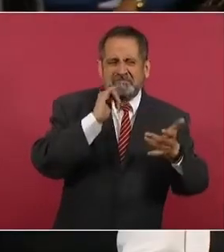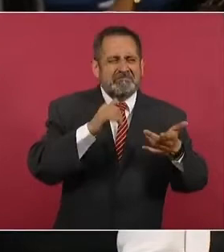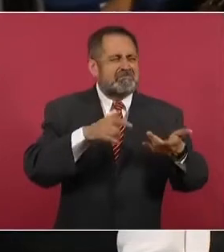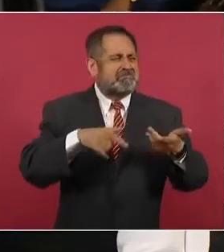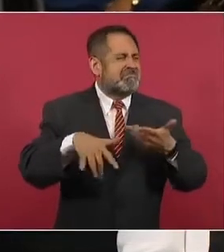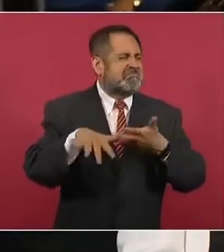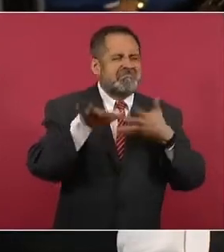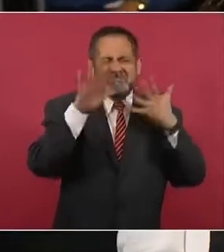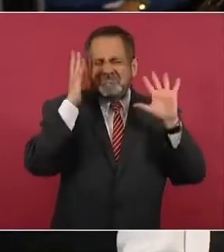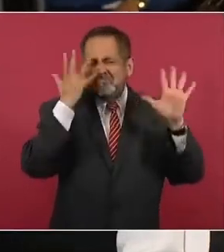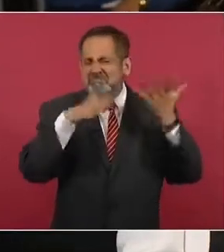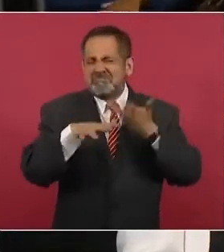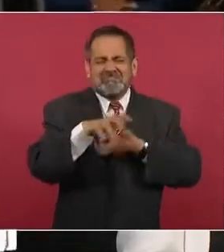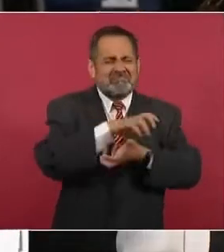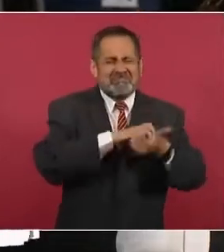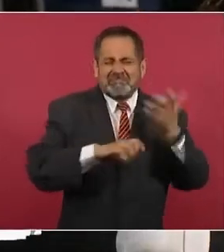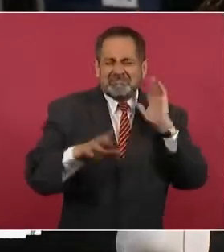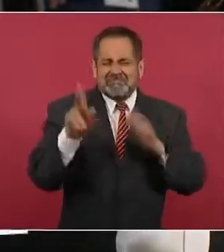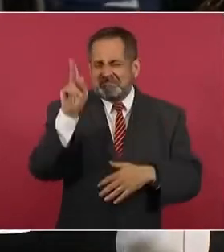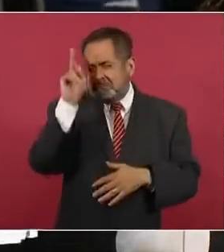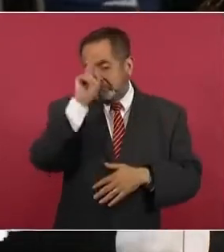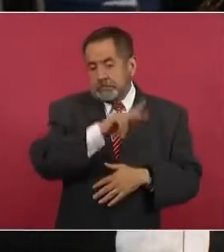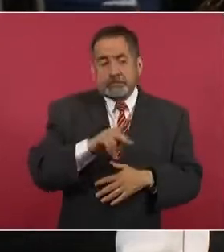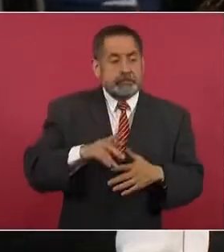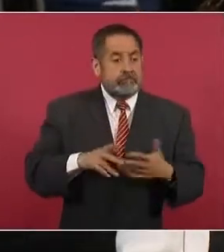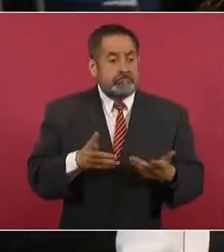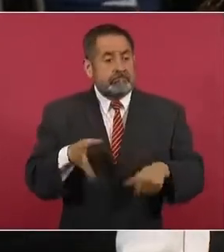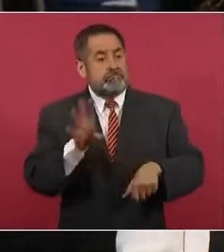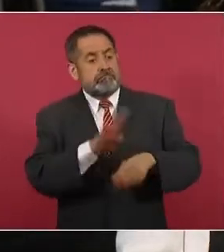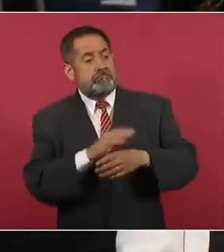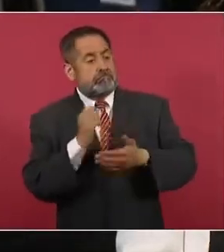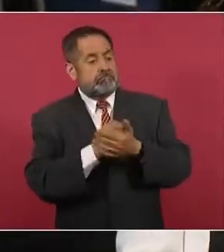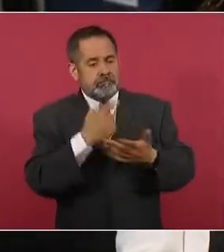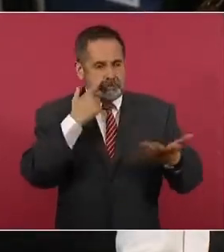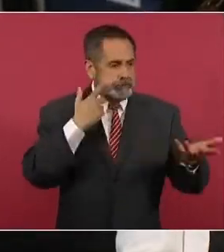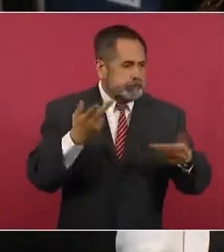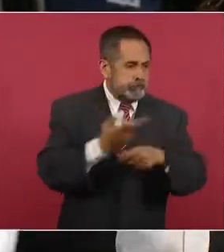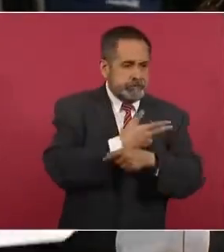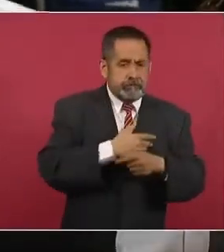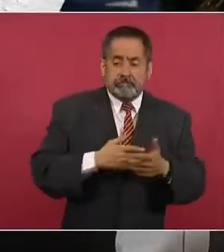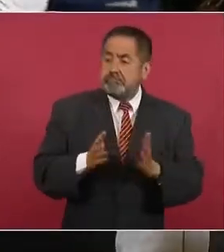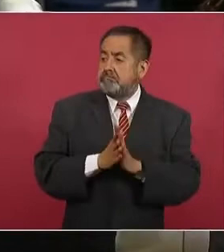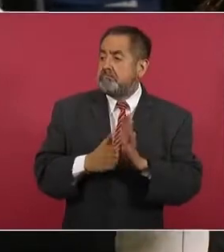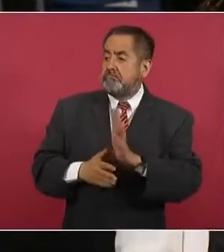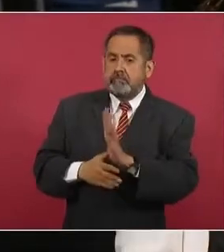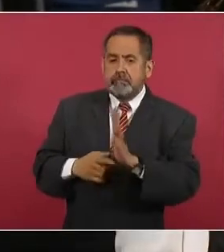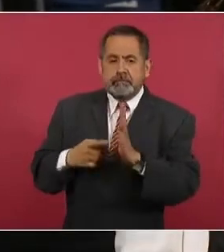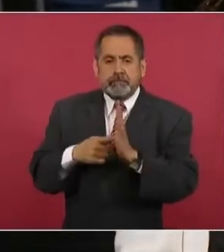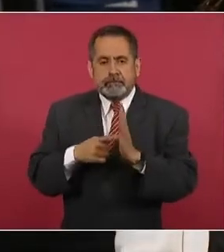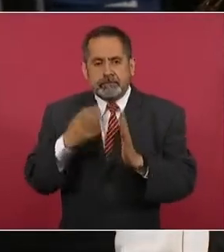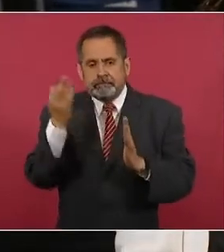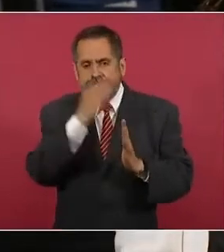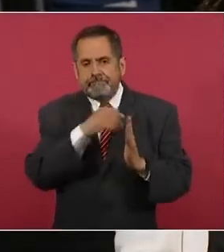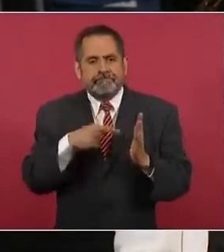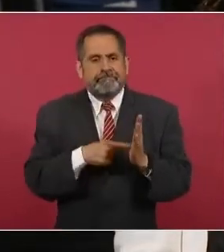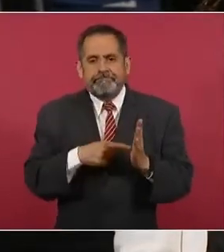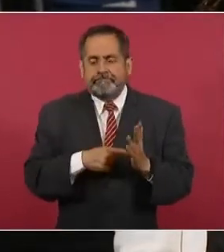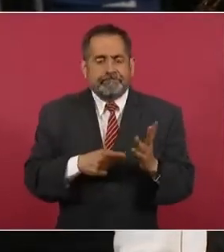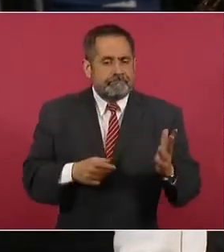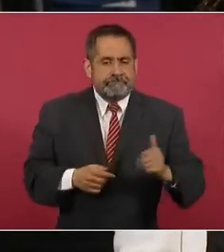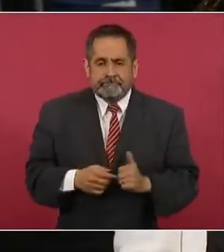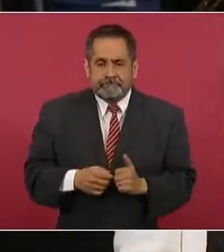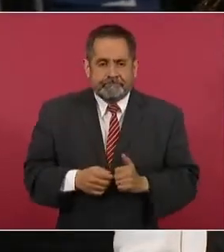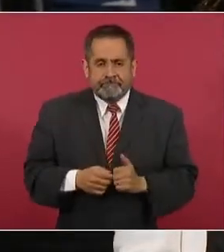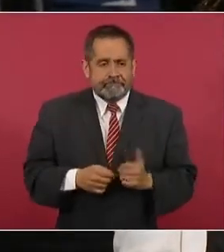las playas. Llegaron las autoridades municipales, reglamentos, a ver qué pasaba y tenemos copia de